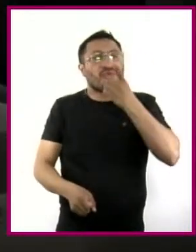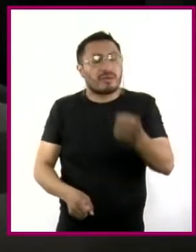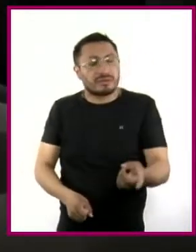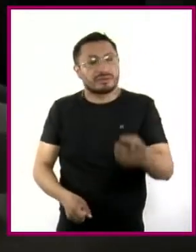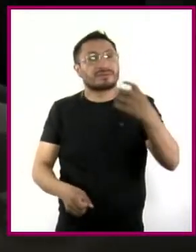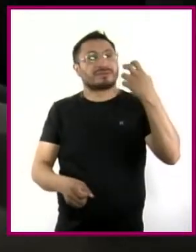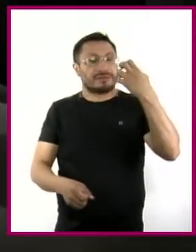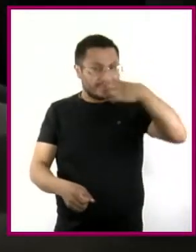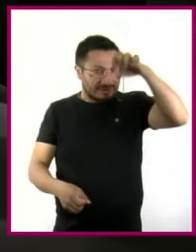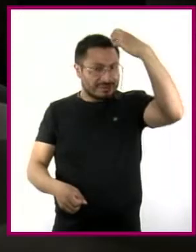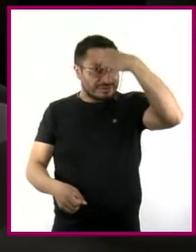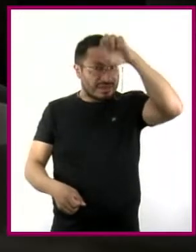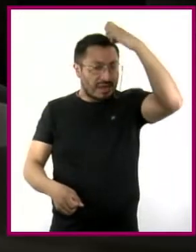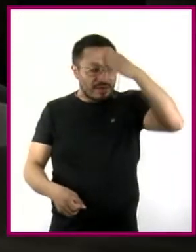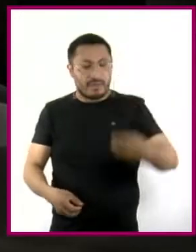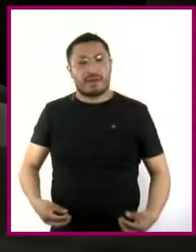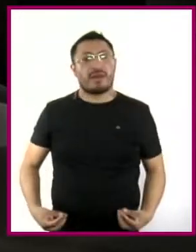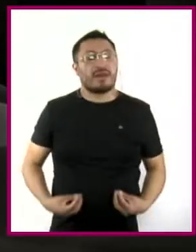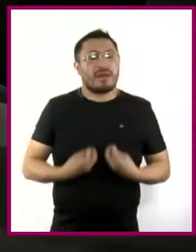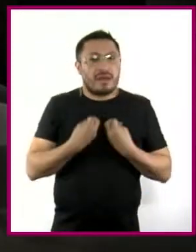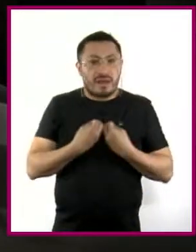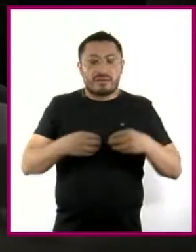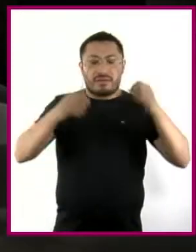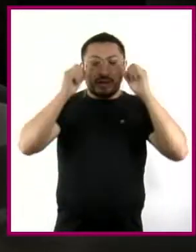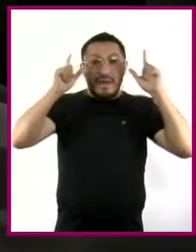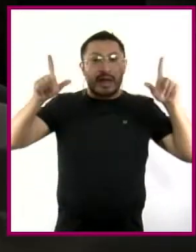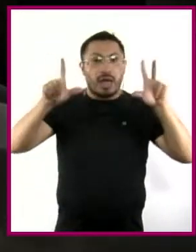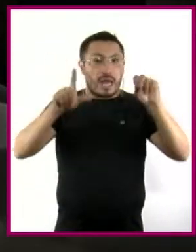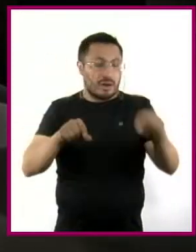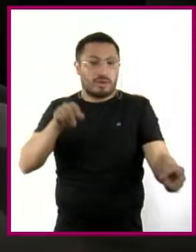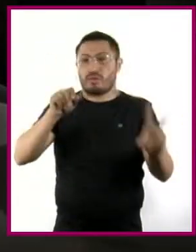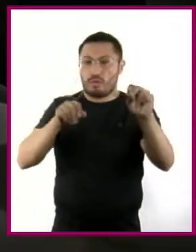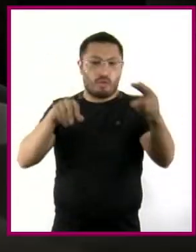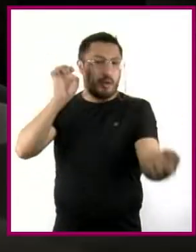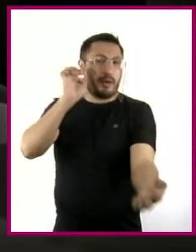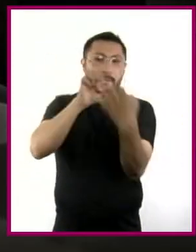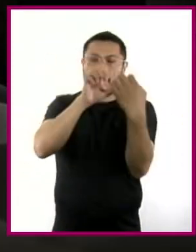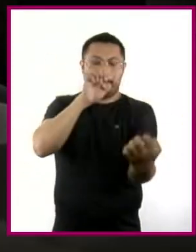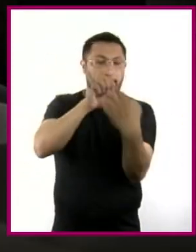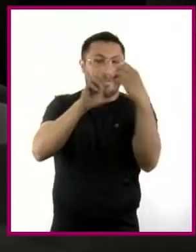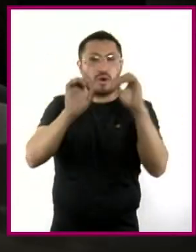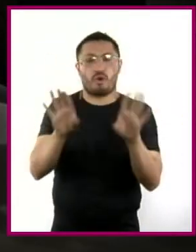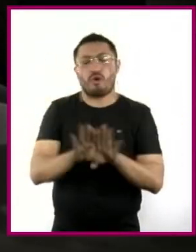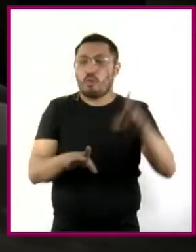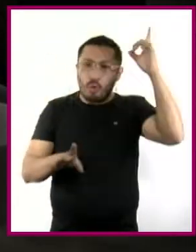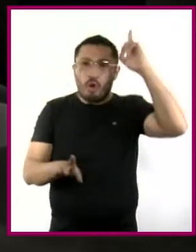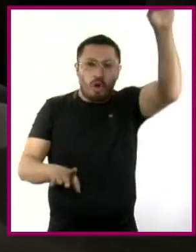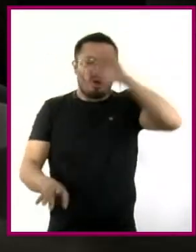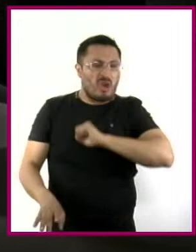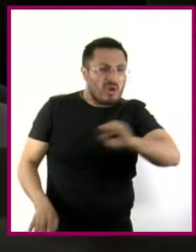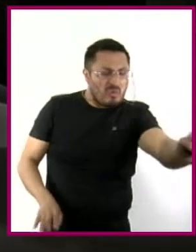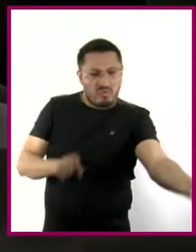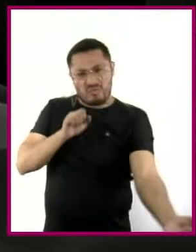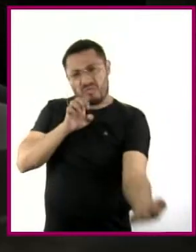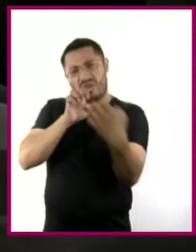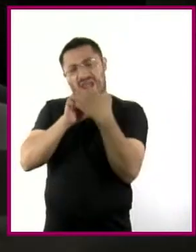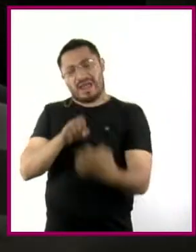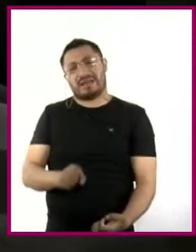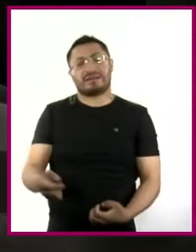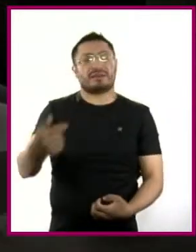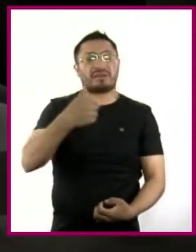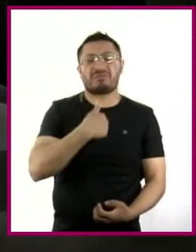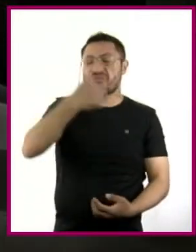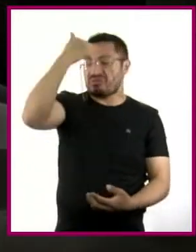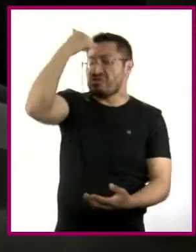vivimos despiertos no son producto de un engaño, de una especie de Dios malévolo que nos hace creer a